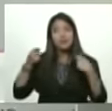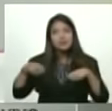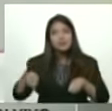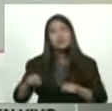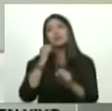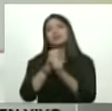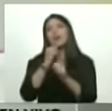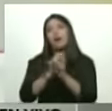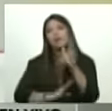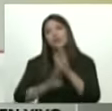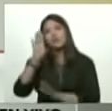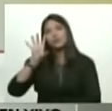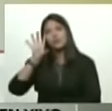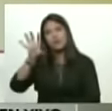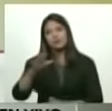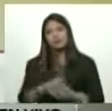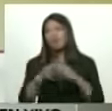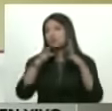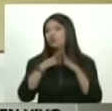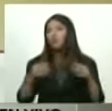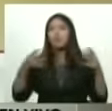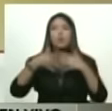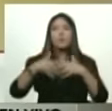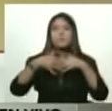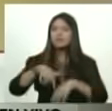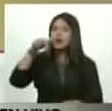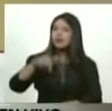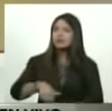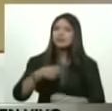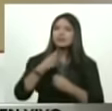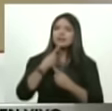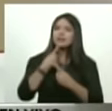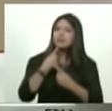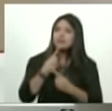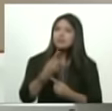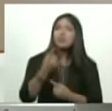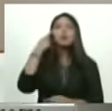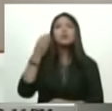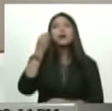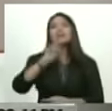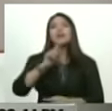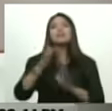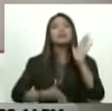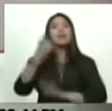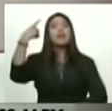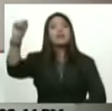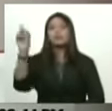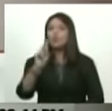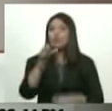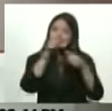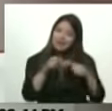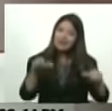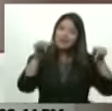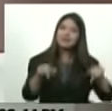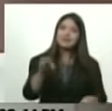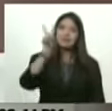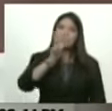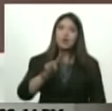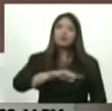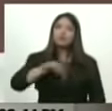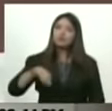tu país. Aquí todos los empresarios hemos dado el punto de vista de que nadie se quiere ir del país y con más razón nosotros